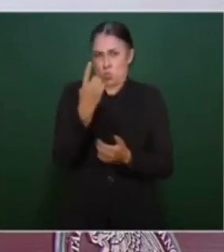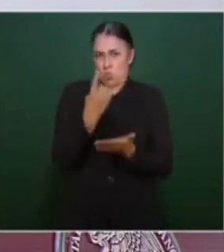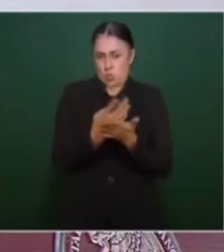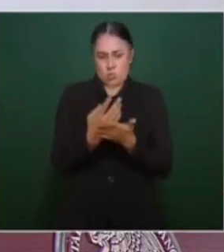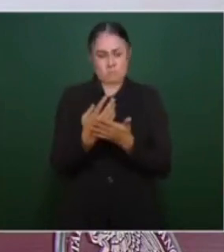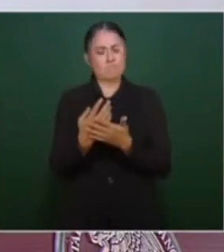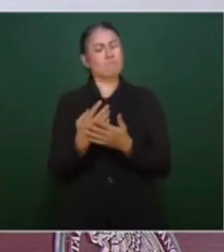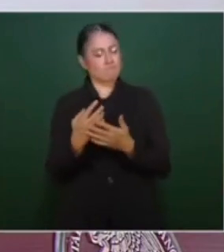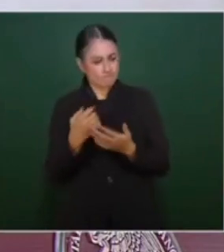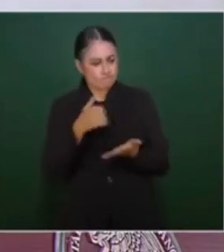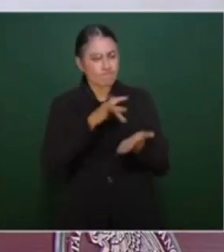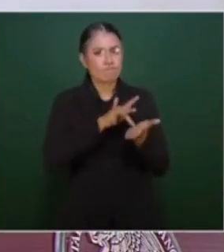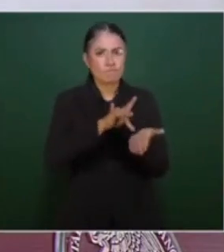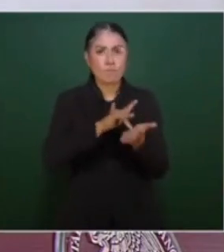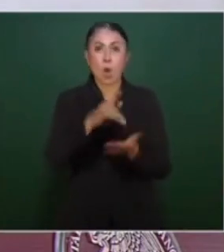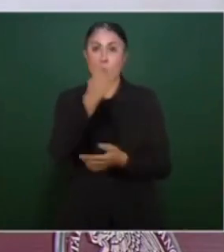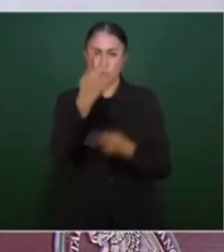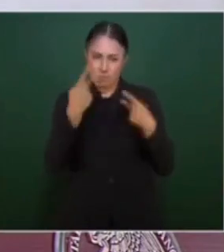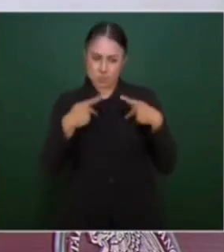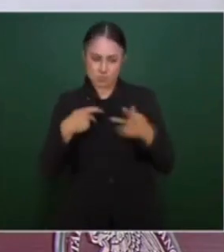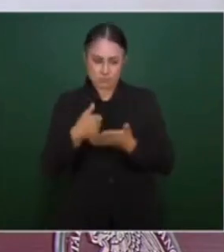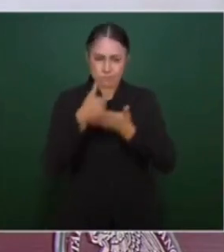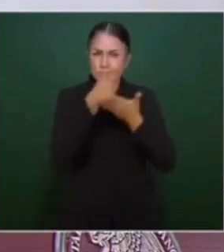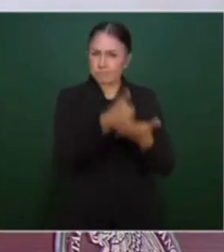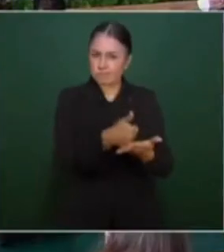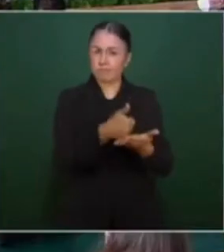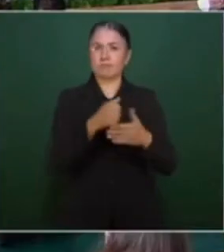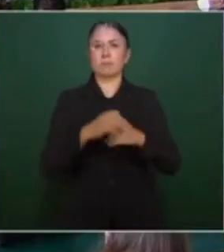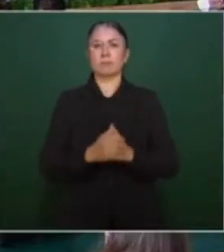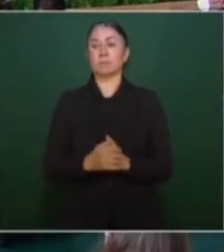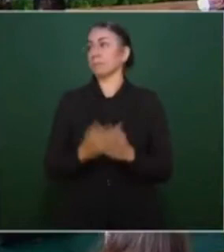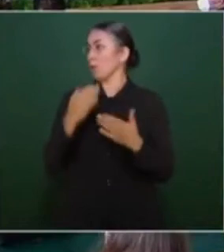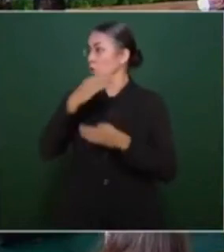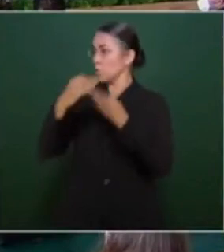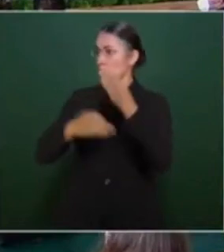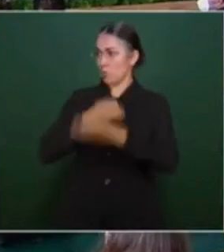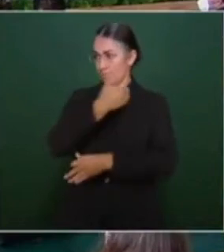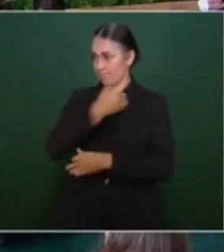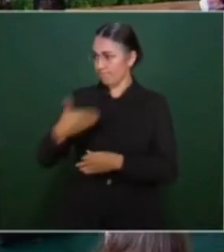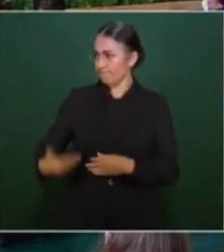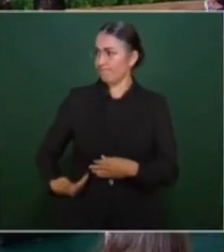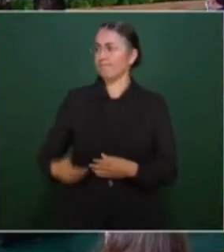asistido a una persona. Es todo, señor presidente. Muchas gracias.